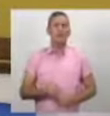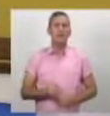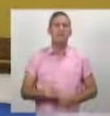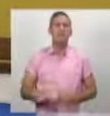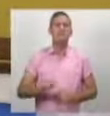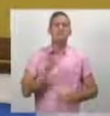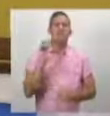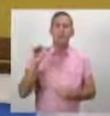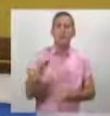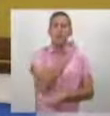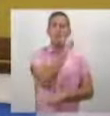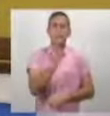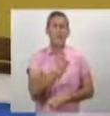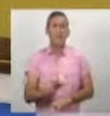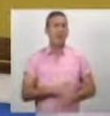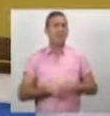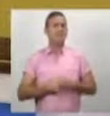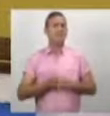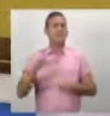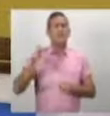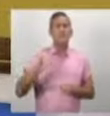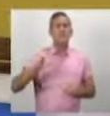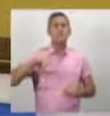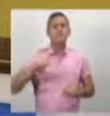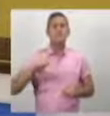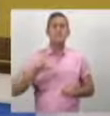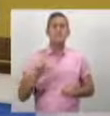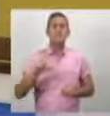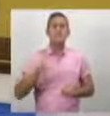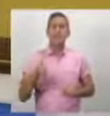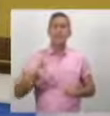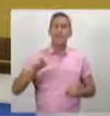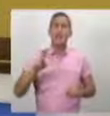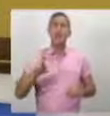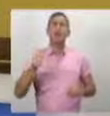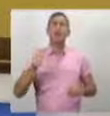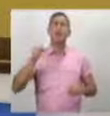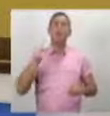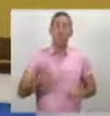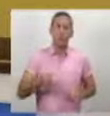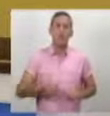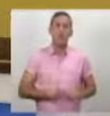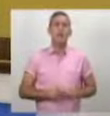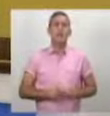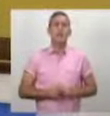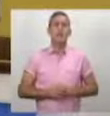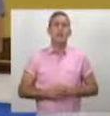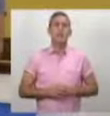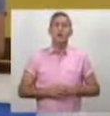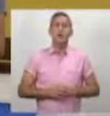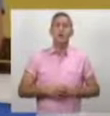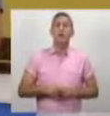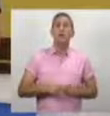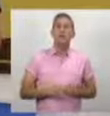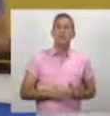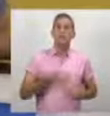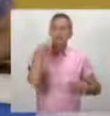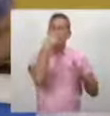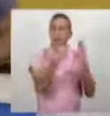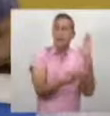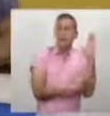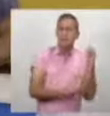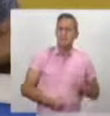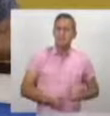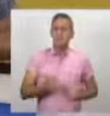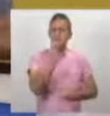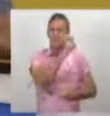la célula. La célula como esa principal unidad de estructura y función de todos los organismos vivos. Les propongo caracterizar